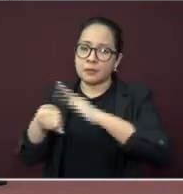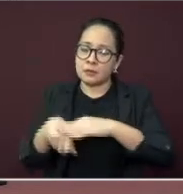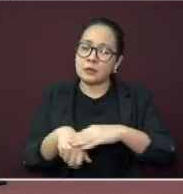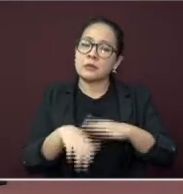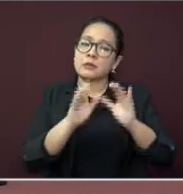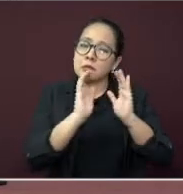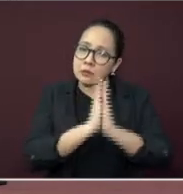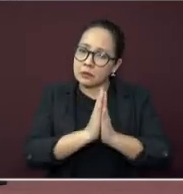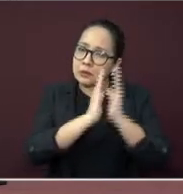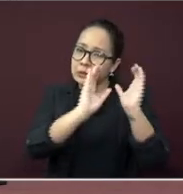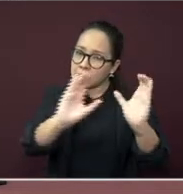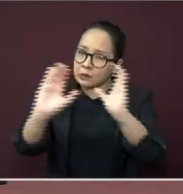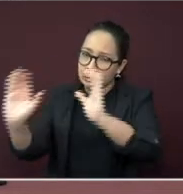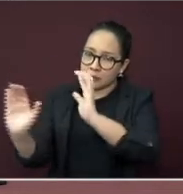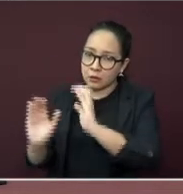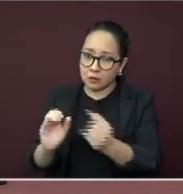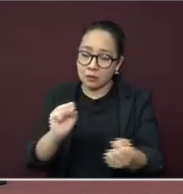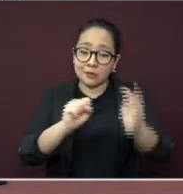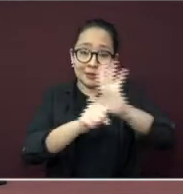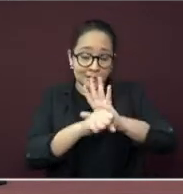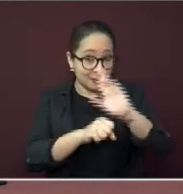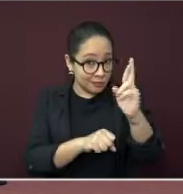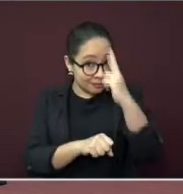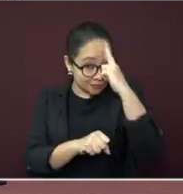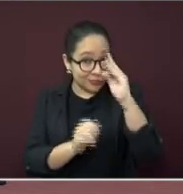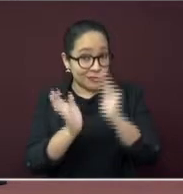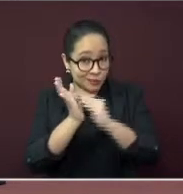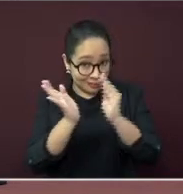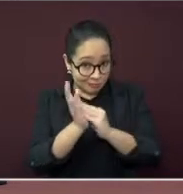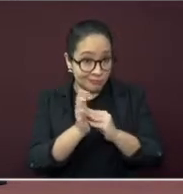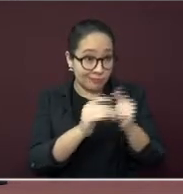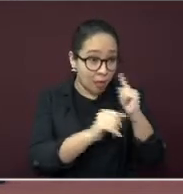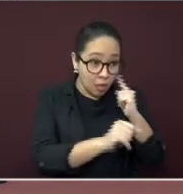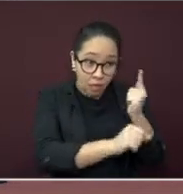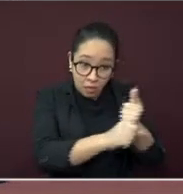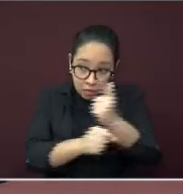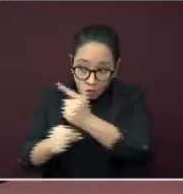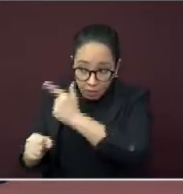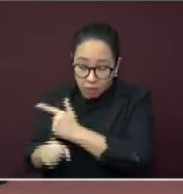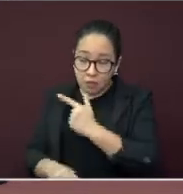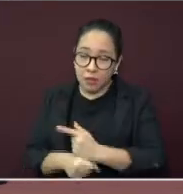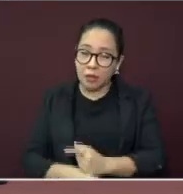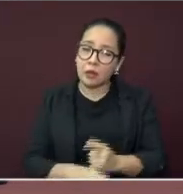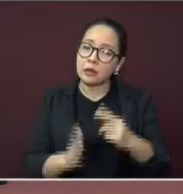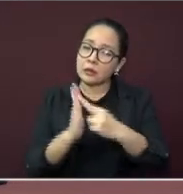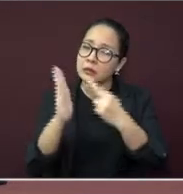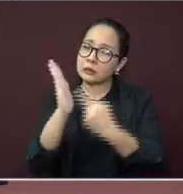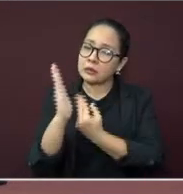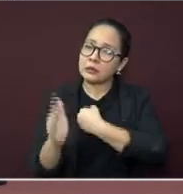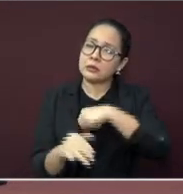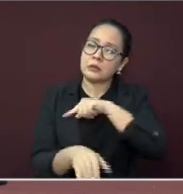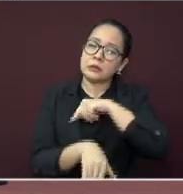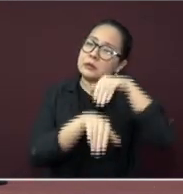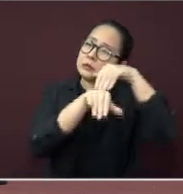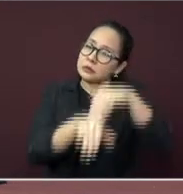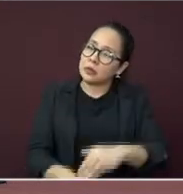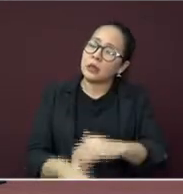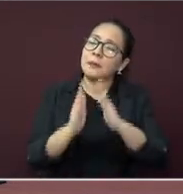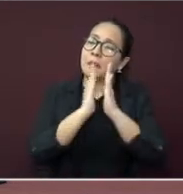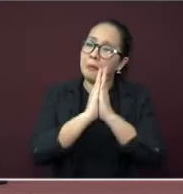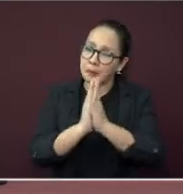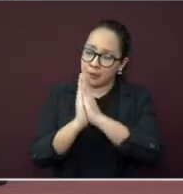recuerden que el kobe 19 sigue presente por eso por favor no aflojen las medidas de protección sanitaria